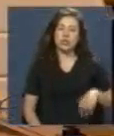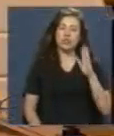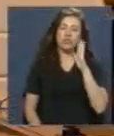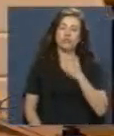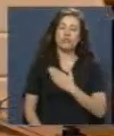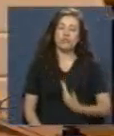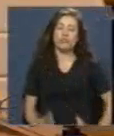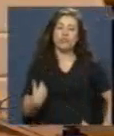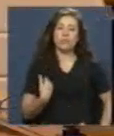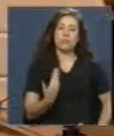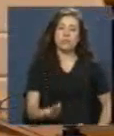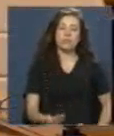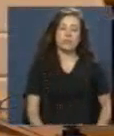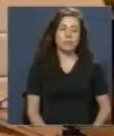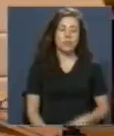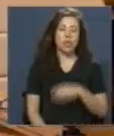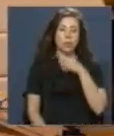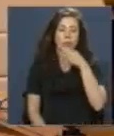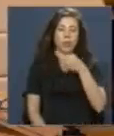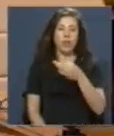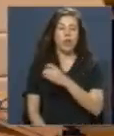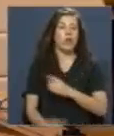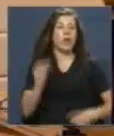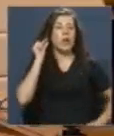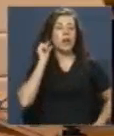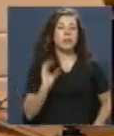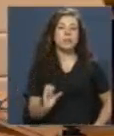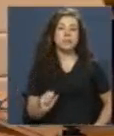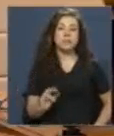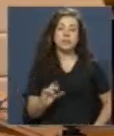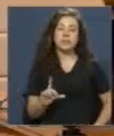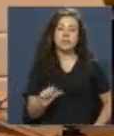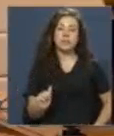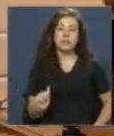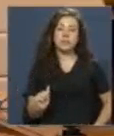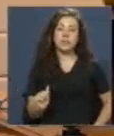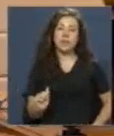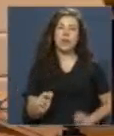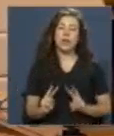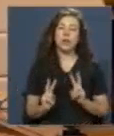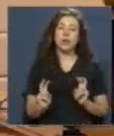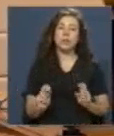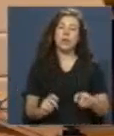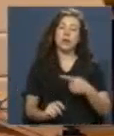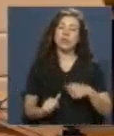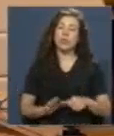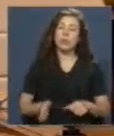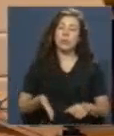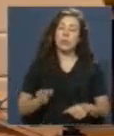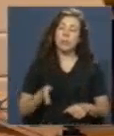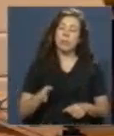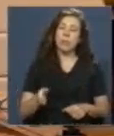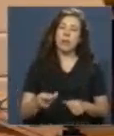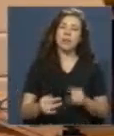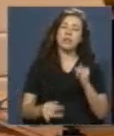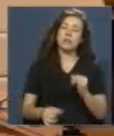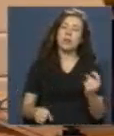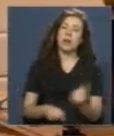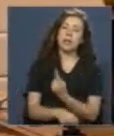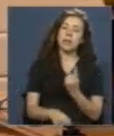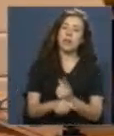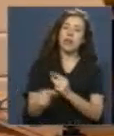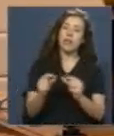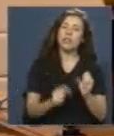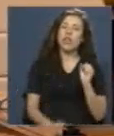solidarias. Tal como decía la diputada Cariola, algo que nos toca permanentemente conversar con